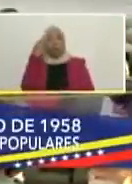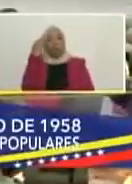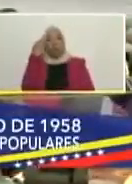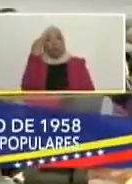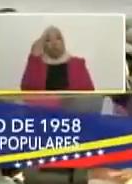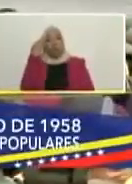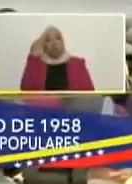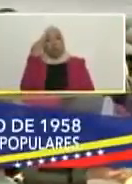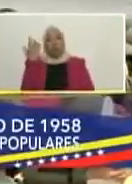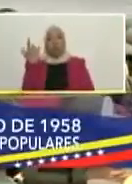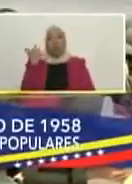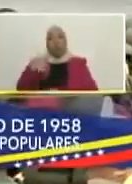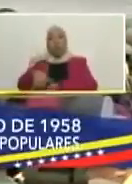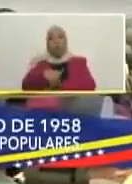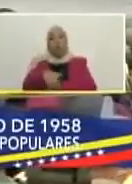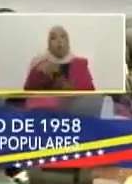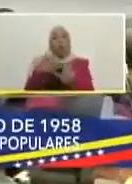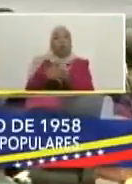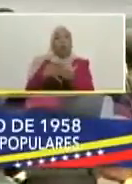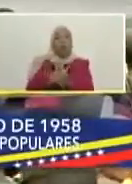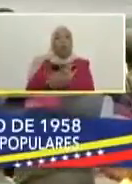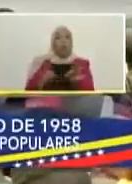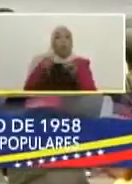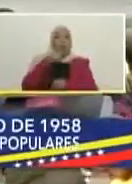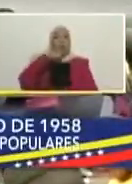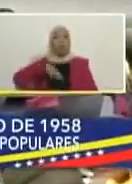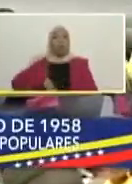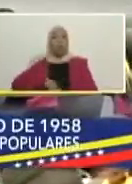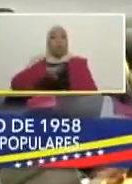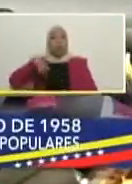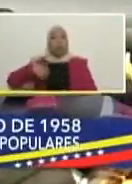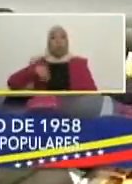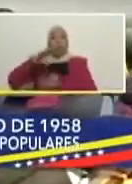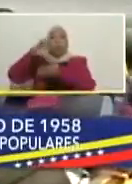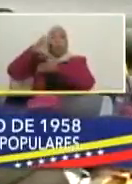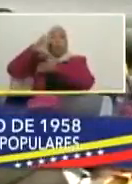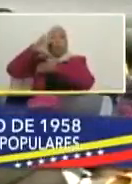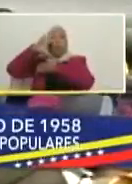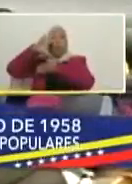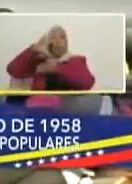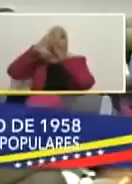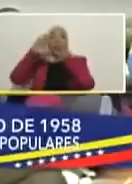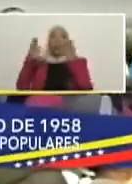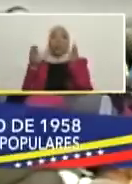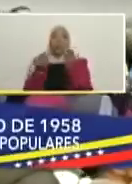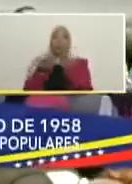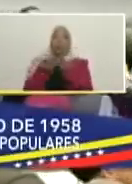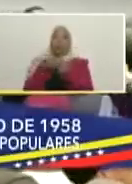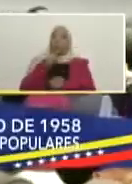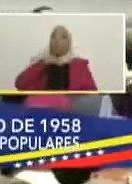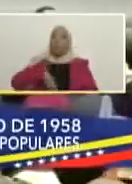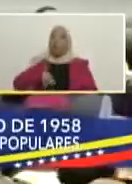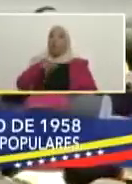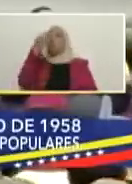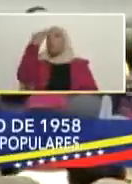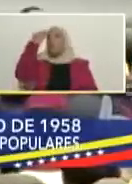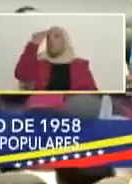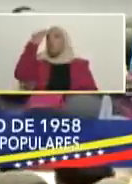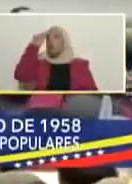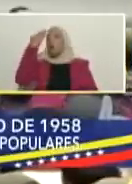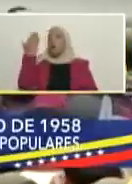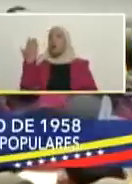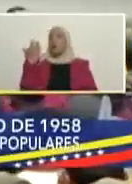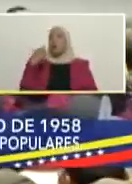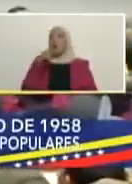con un detalle muy significativo para la historia de nuestra América y del mundo. No contaban que